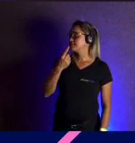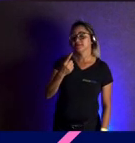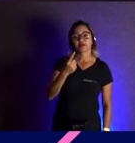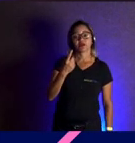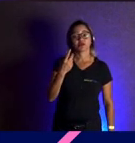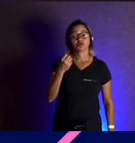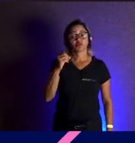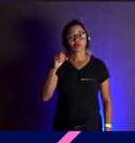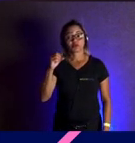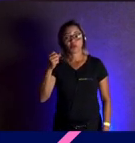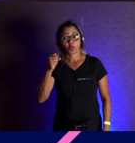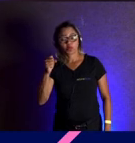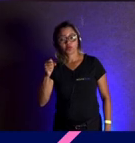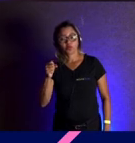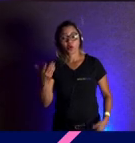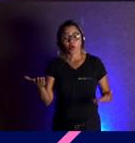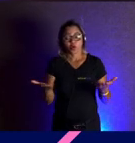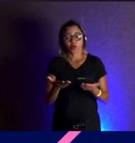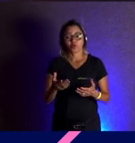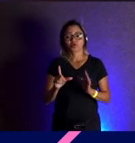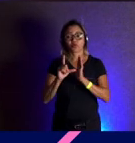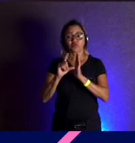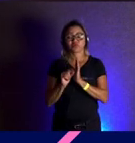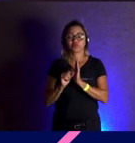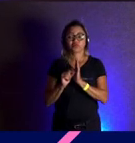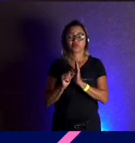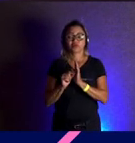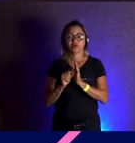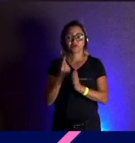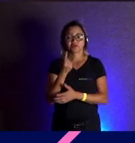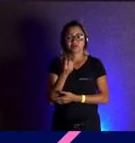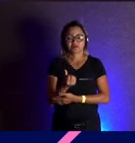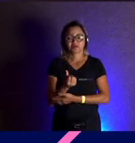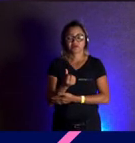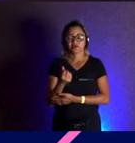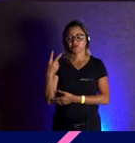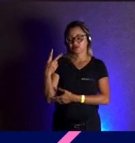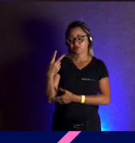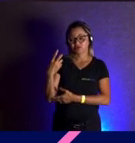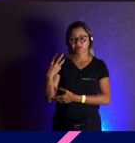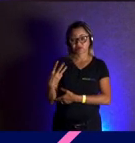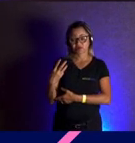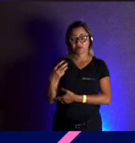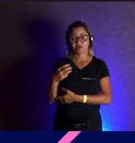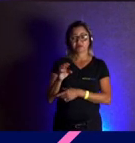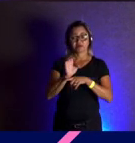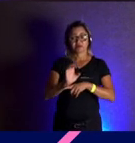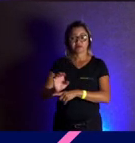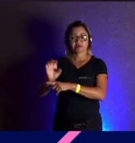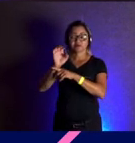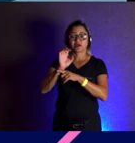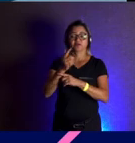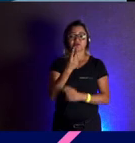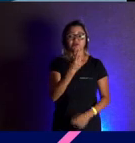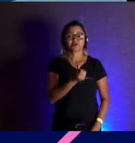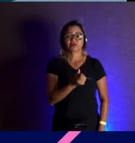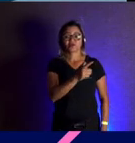de 16. De 23 estados, 16 no tienen periódicos.